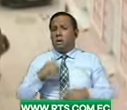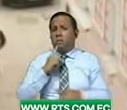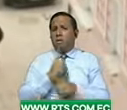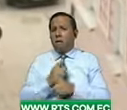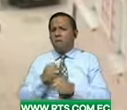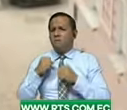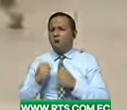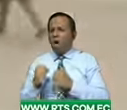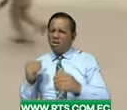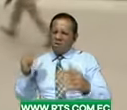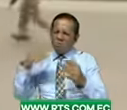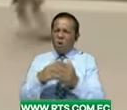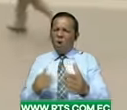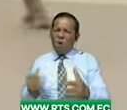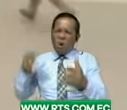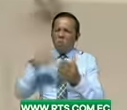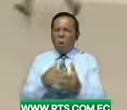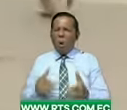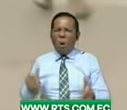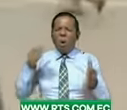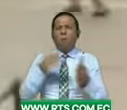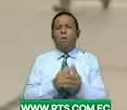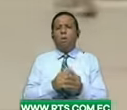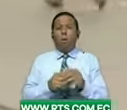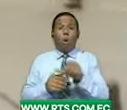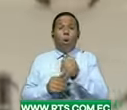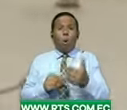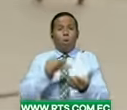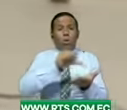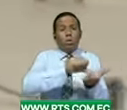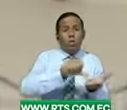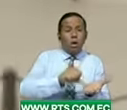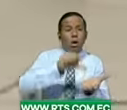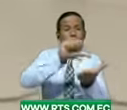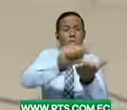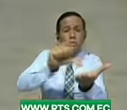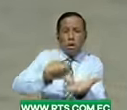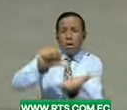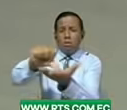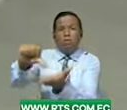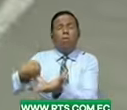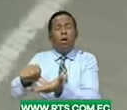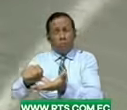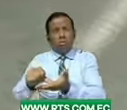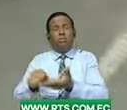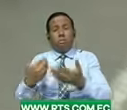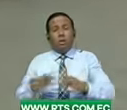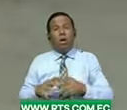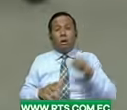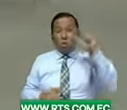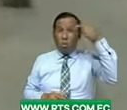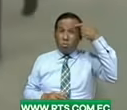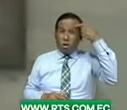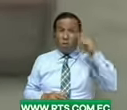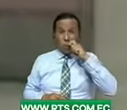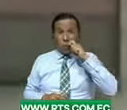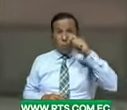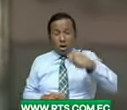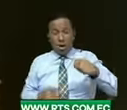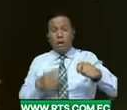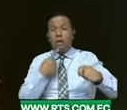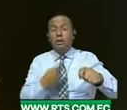Rusia. Los ataques también se registran en otras ciudades como Kharkov, Mariupol y Odessa. Según el gobierno ucraniano, más de